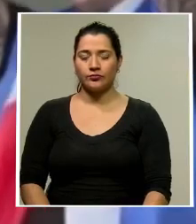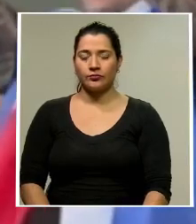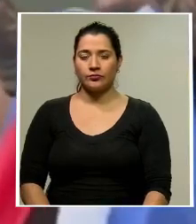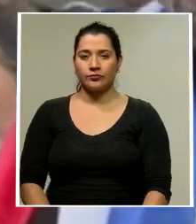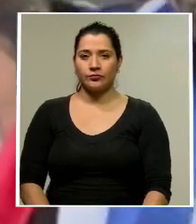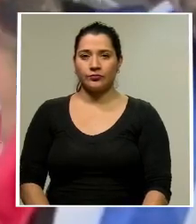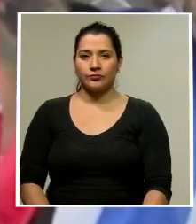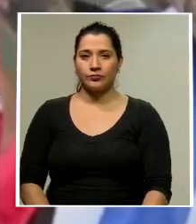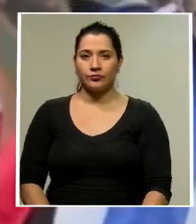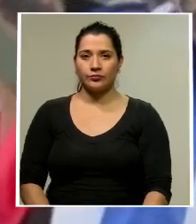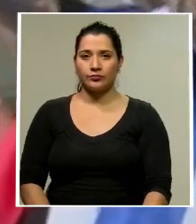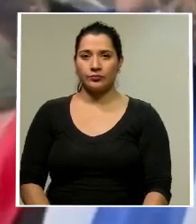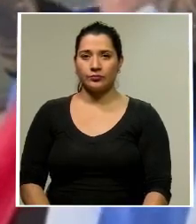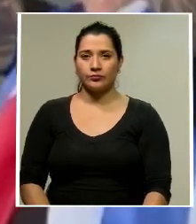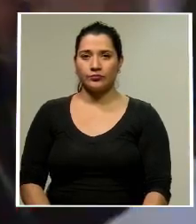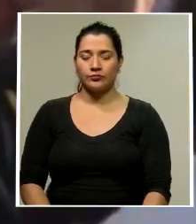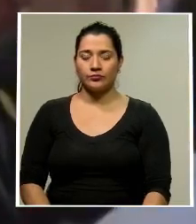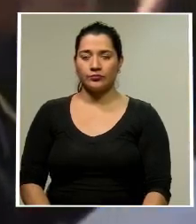Ya se acabó.